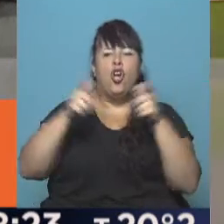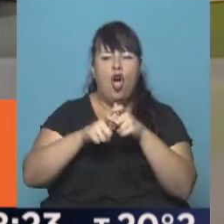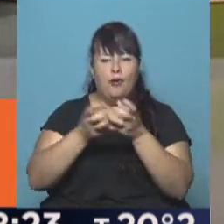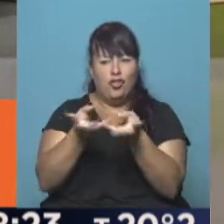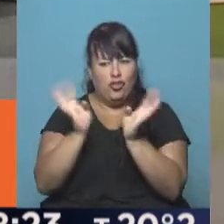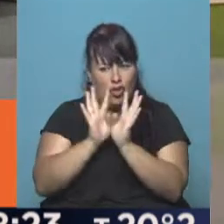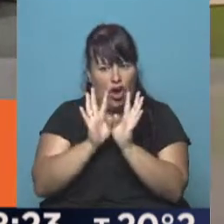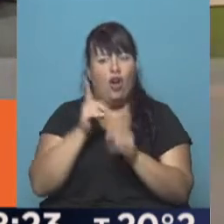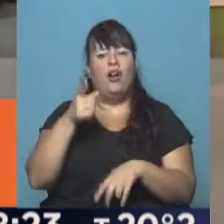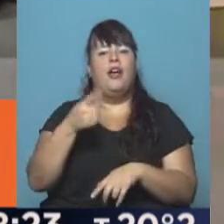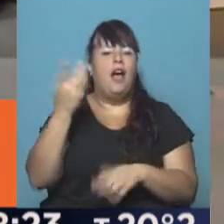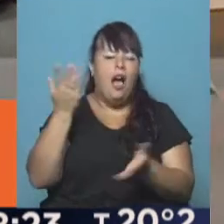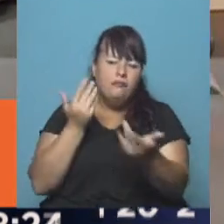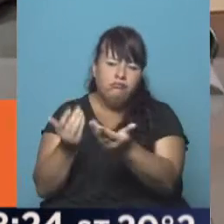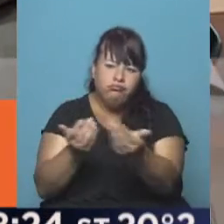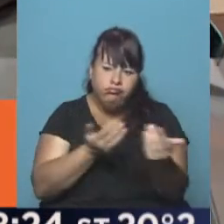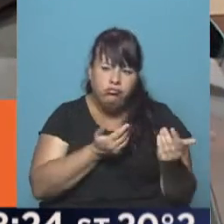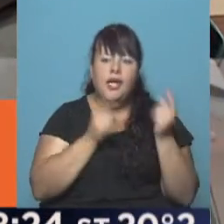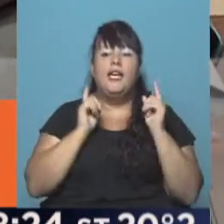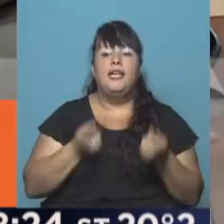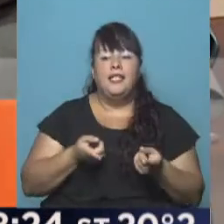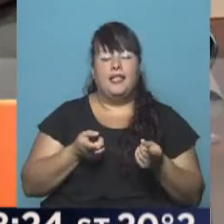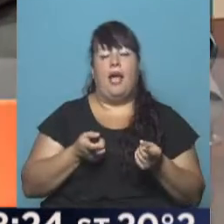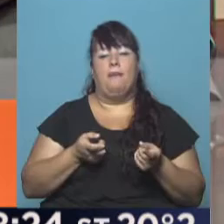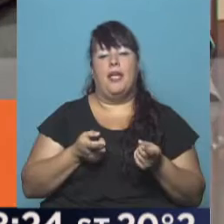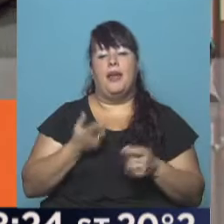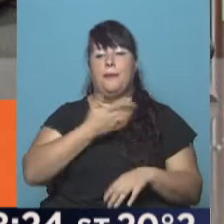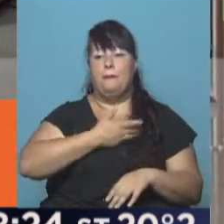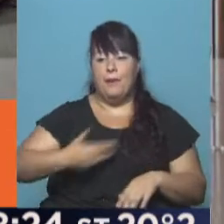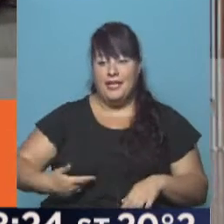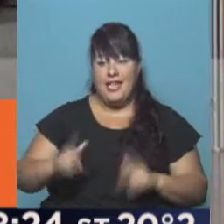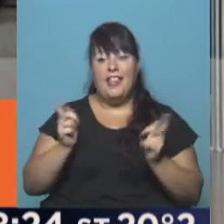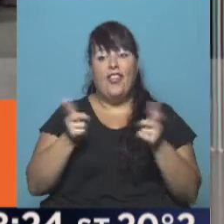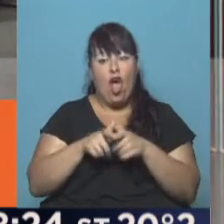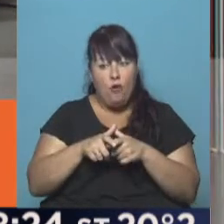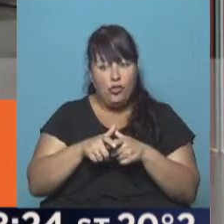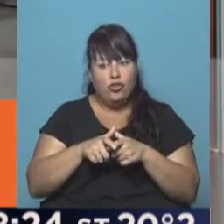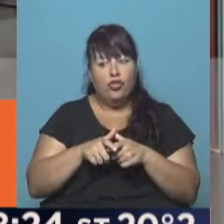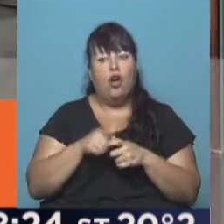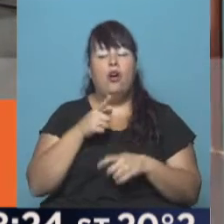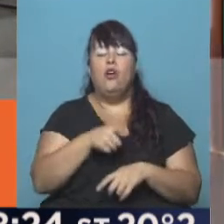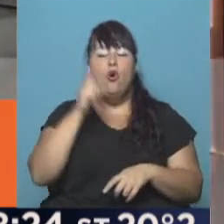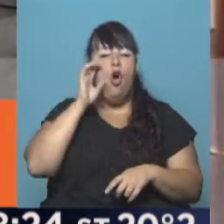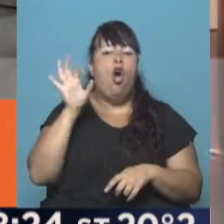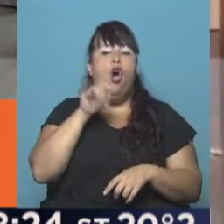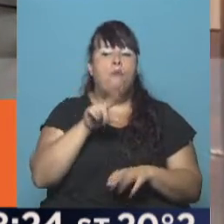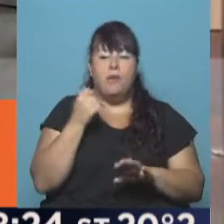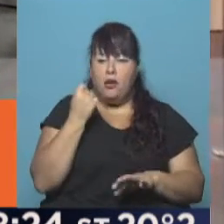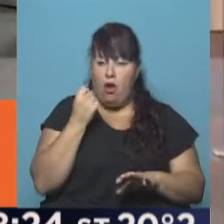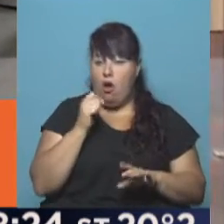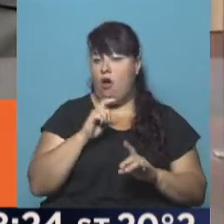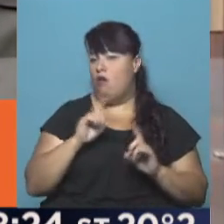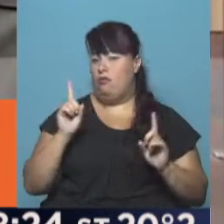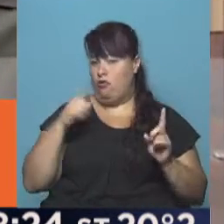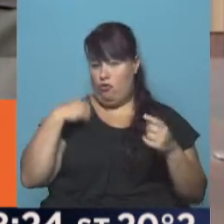plenario donde fueron escuchados y este el presidente de la comisión tiene una postura este que no